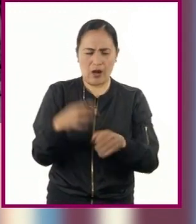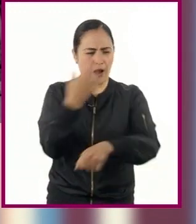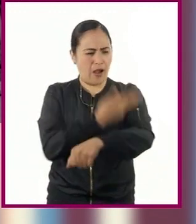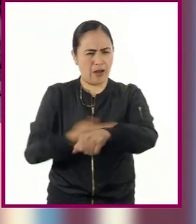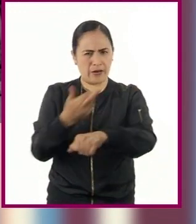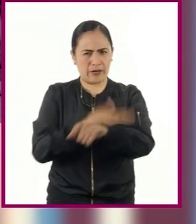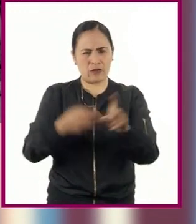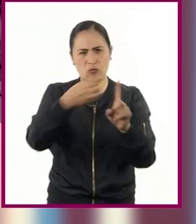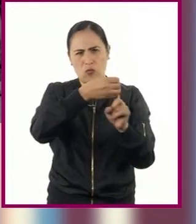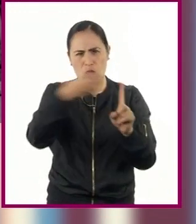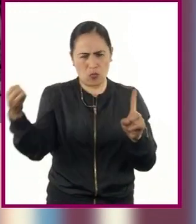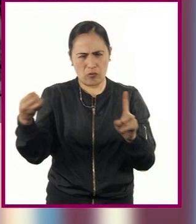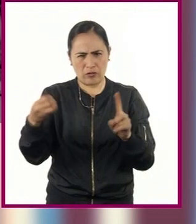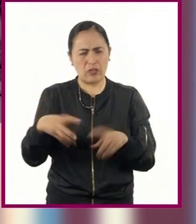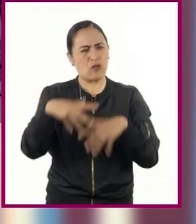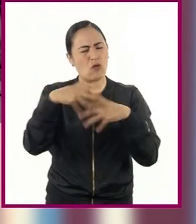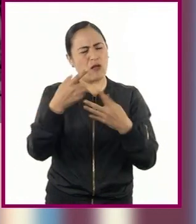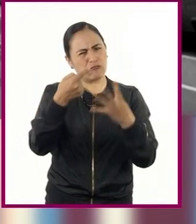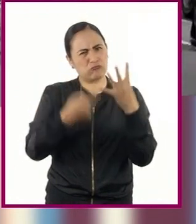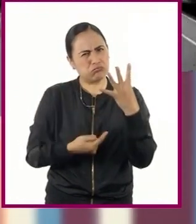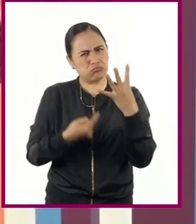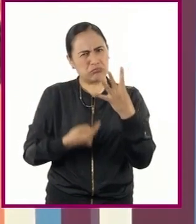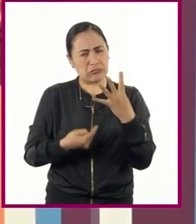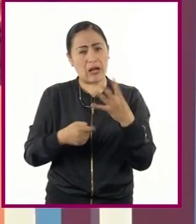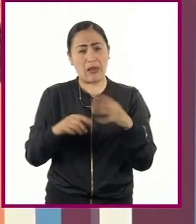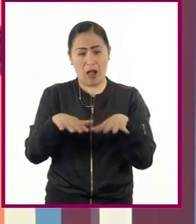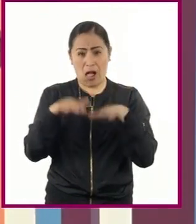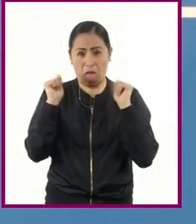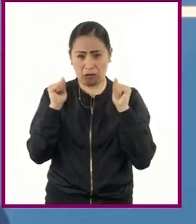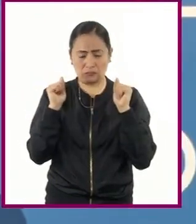de lucha que no han cesado desde entonces.